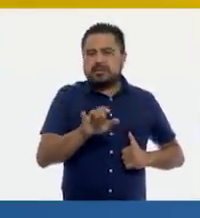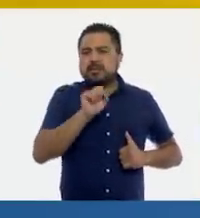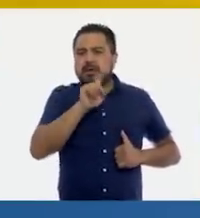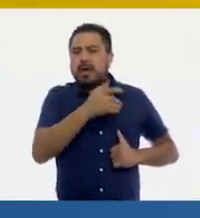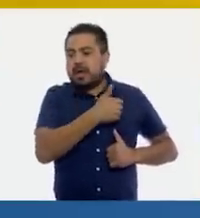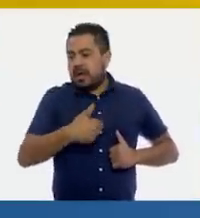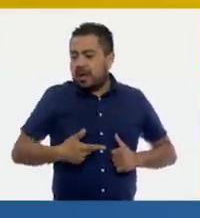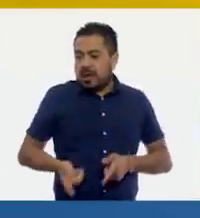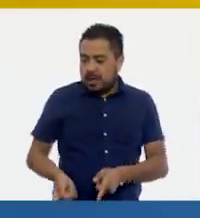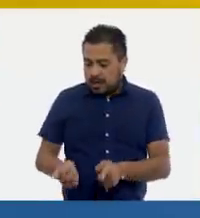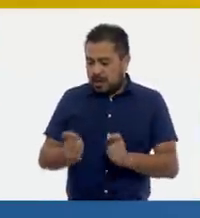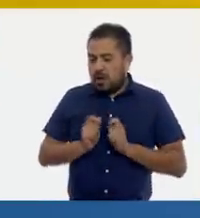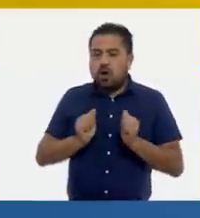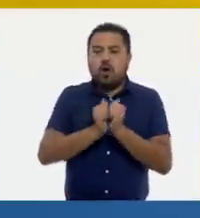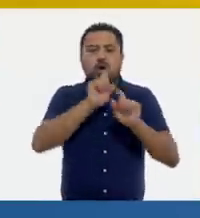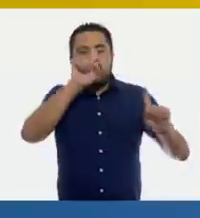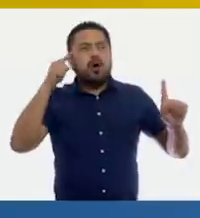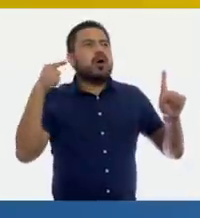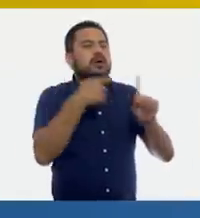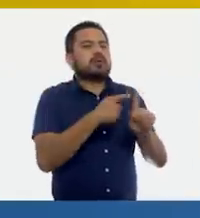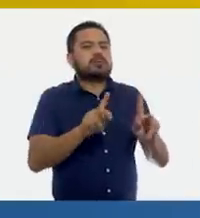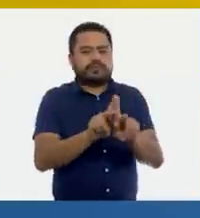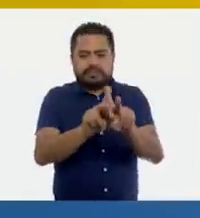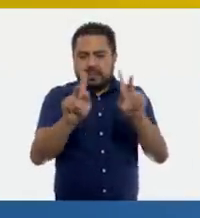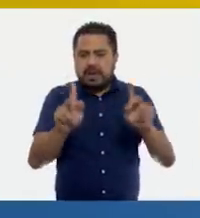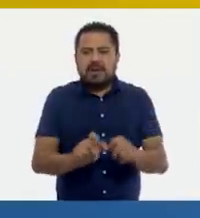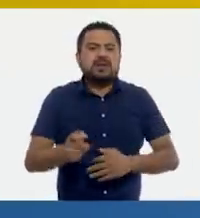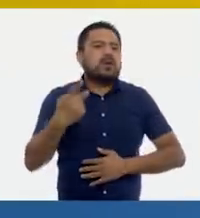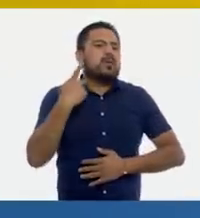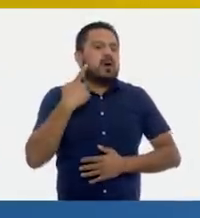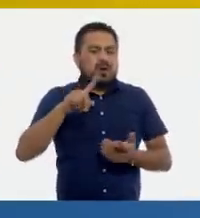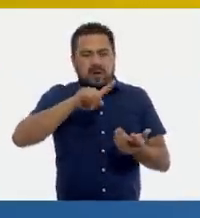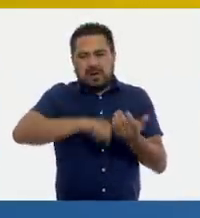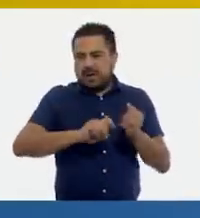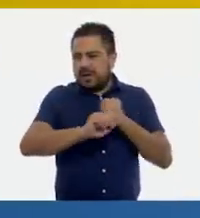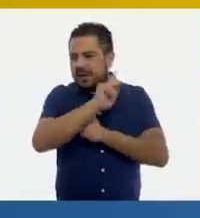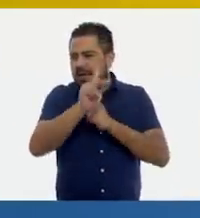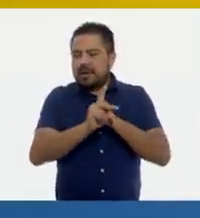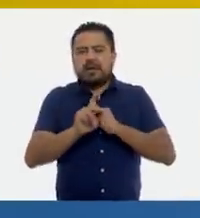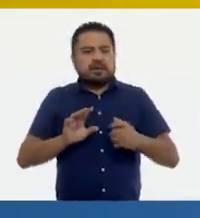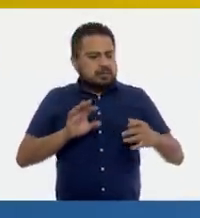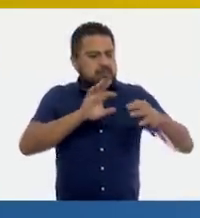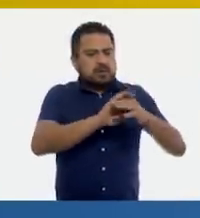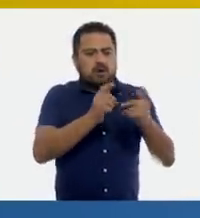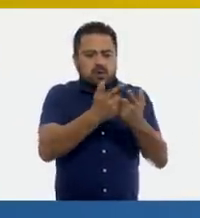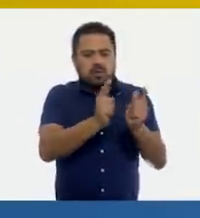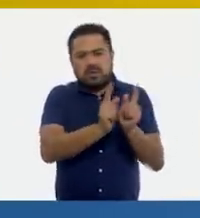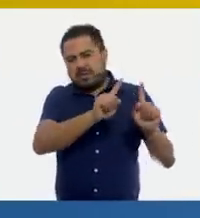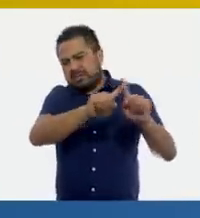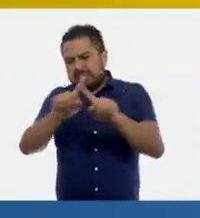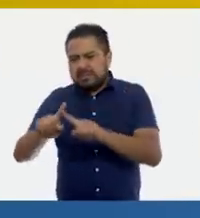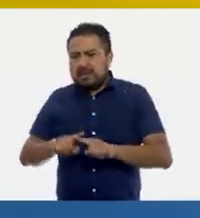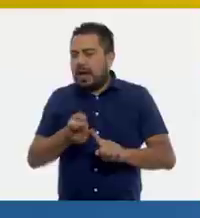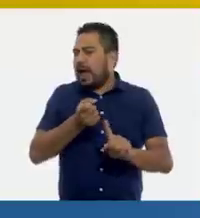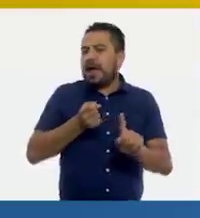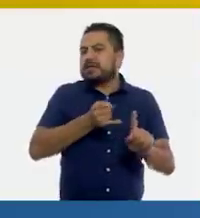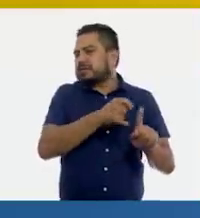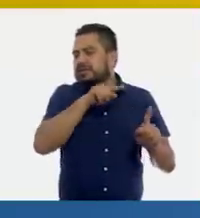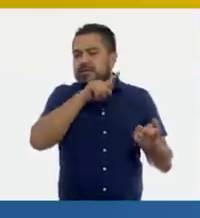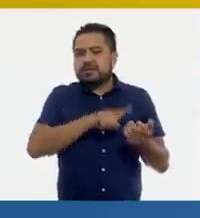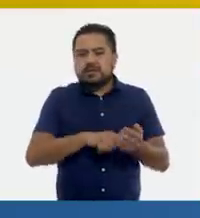siendo presidente, con el objetivo de pacificar en lo político al país, concilió con distintos grupos políticos y de esta